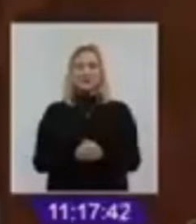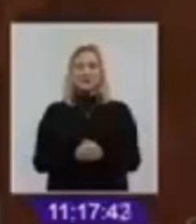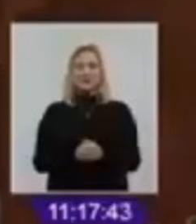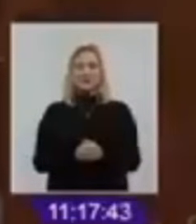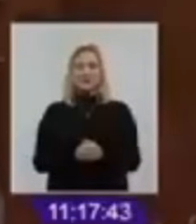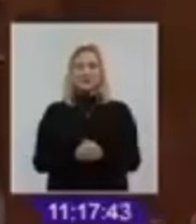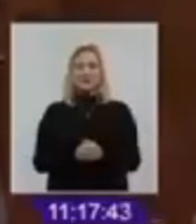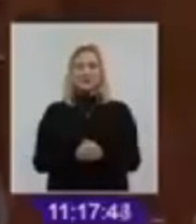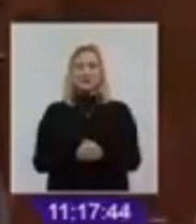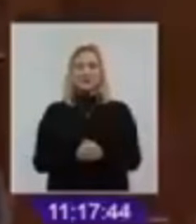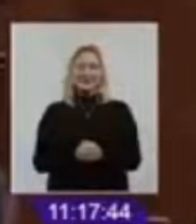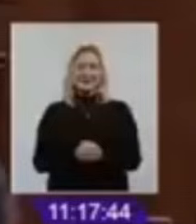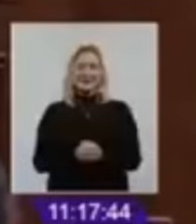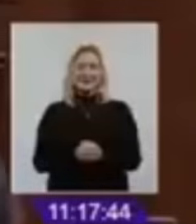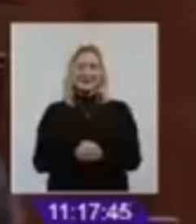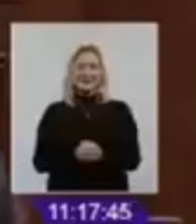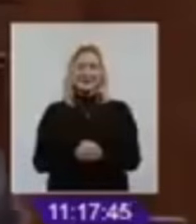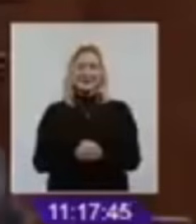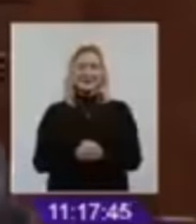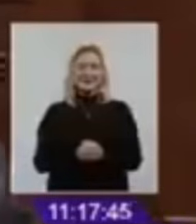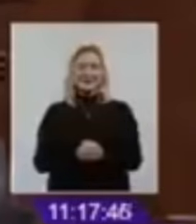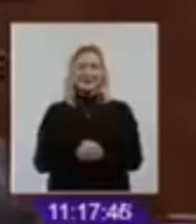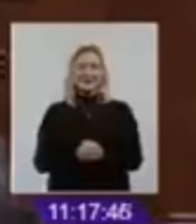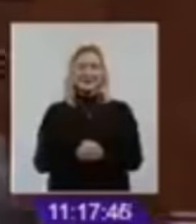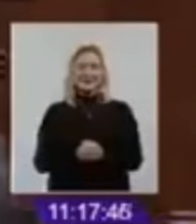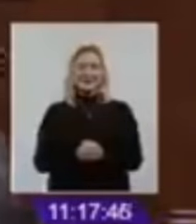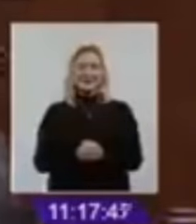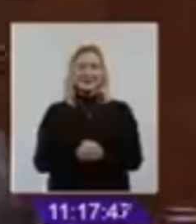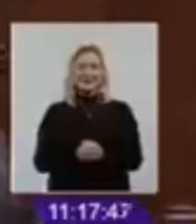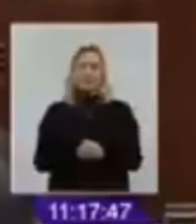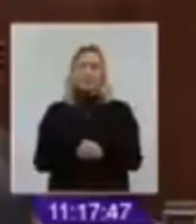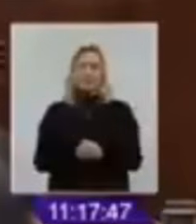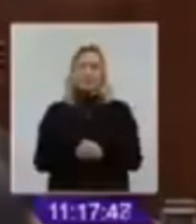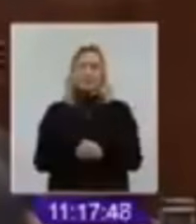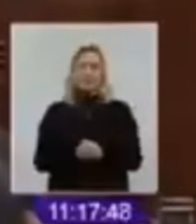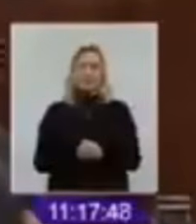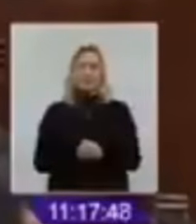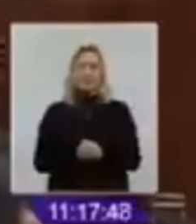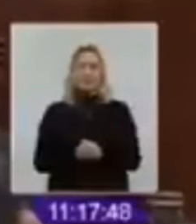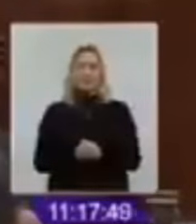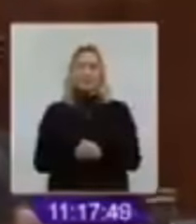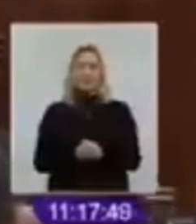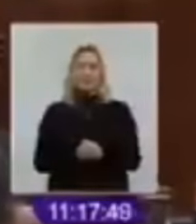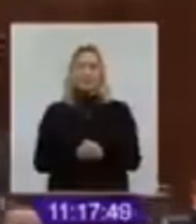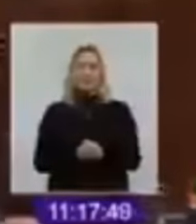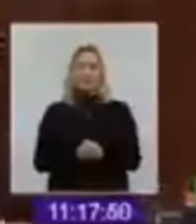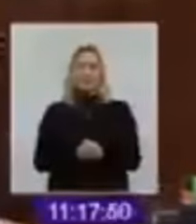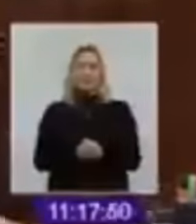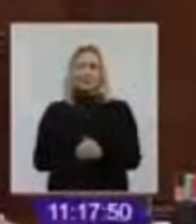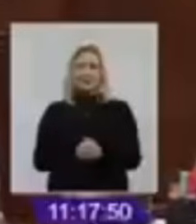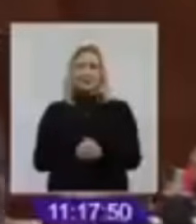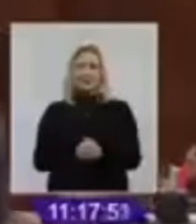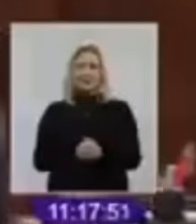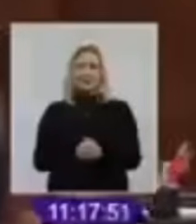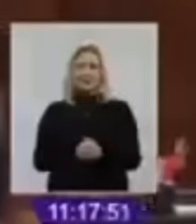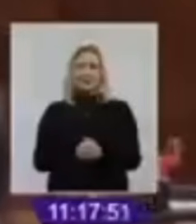Lenia Batres les dijo en su carota, que la Constitución está sometida a los ministros de la